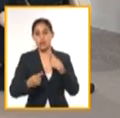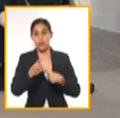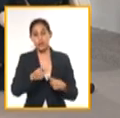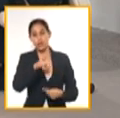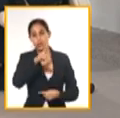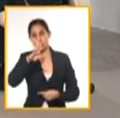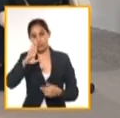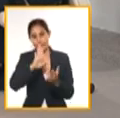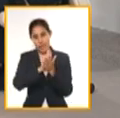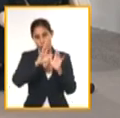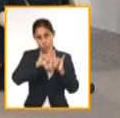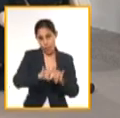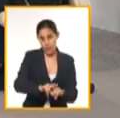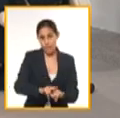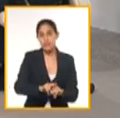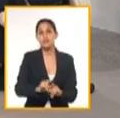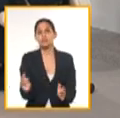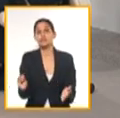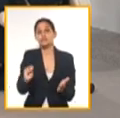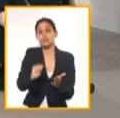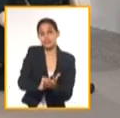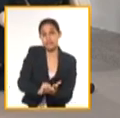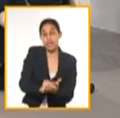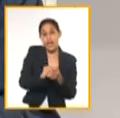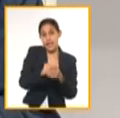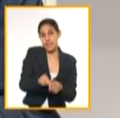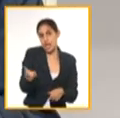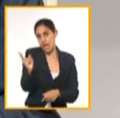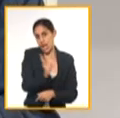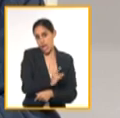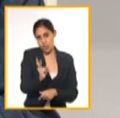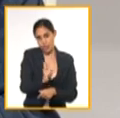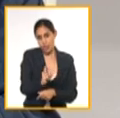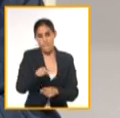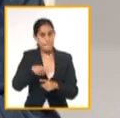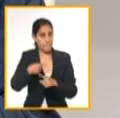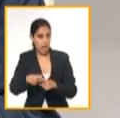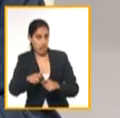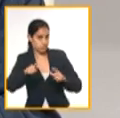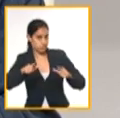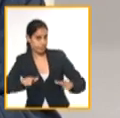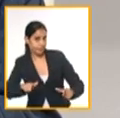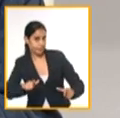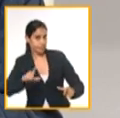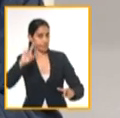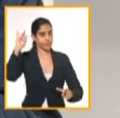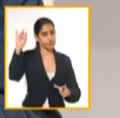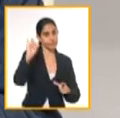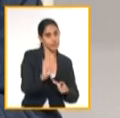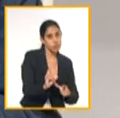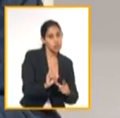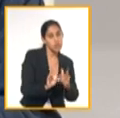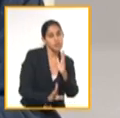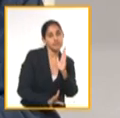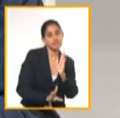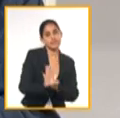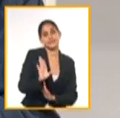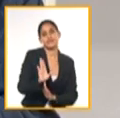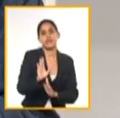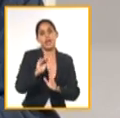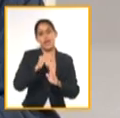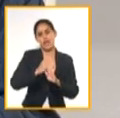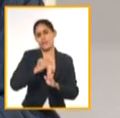bueno, la incorporación de estas unidades, esos parques solares, incrementaría la capacidad de generación durante el día, ¿no? Durante el